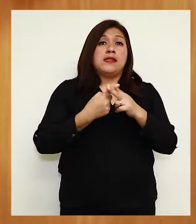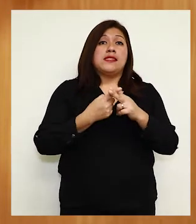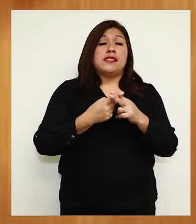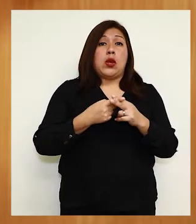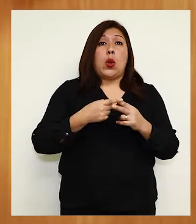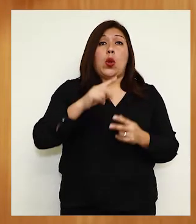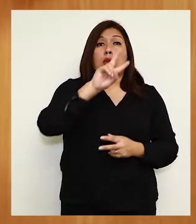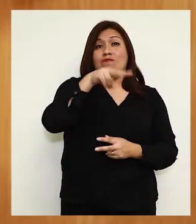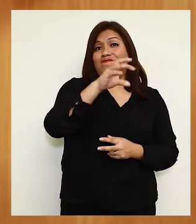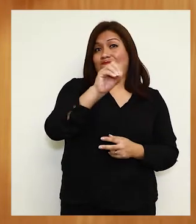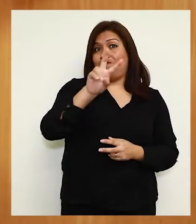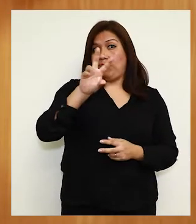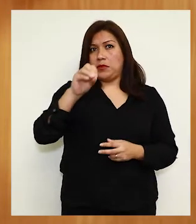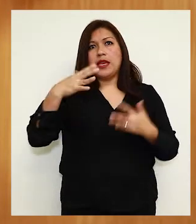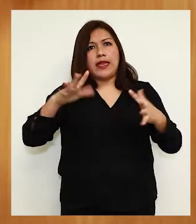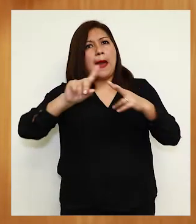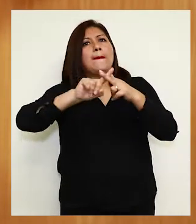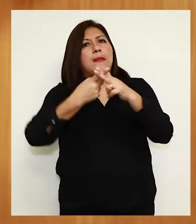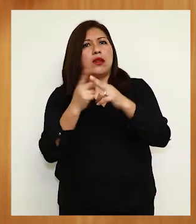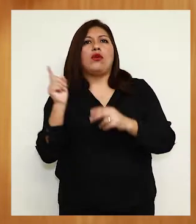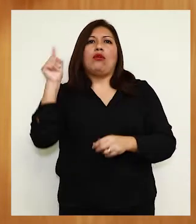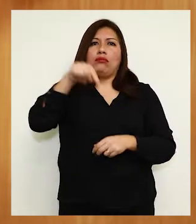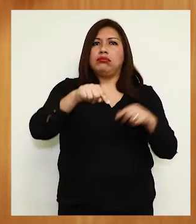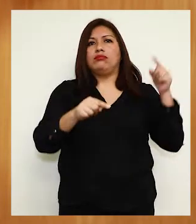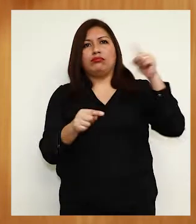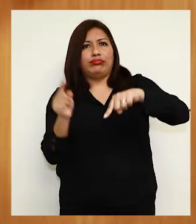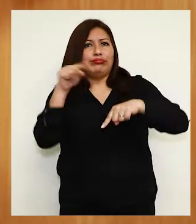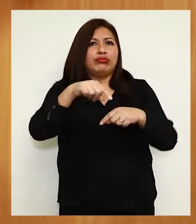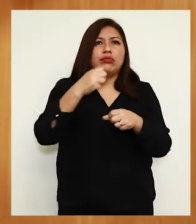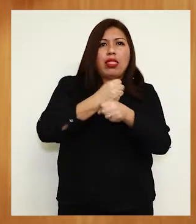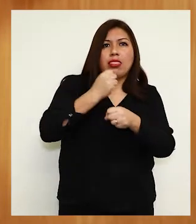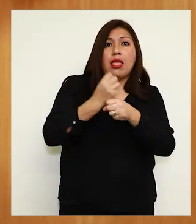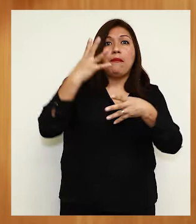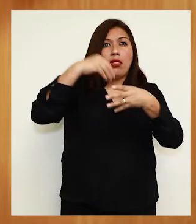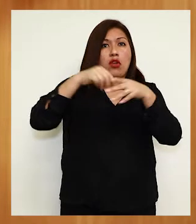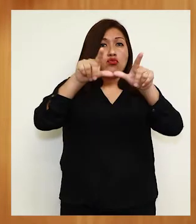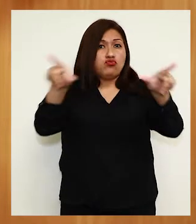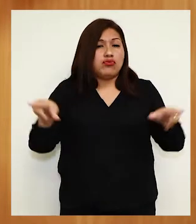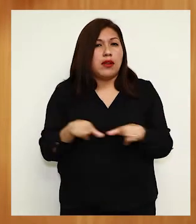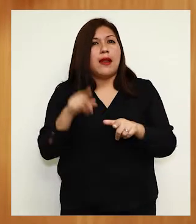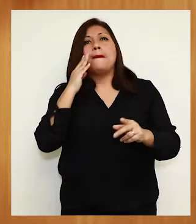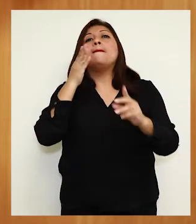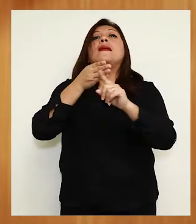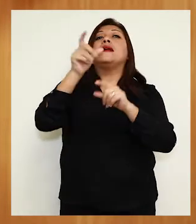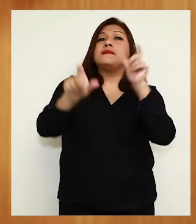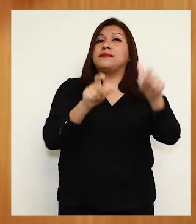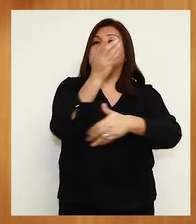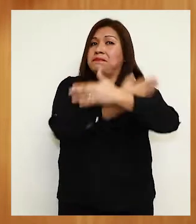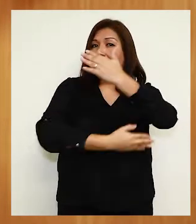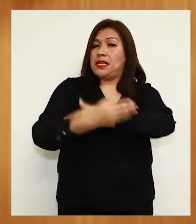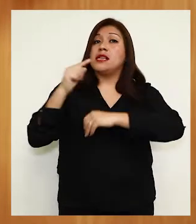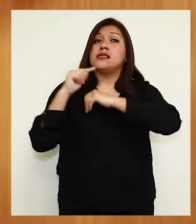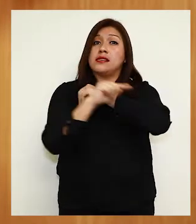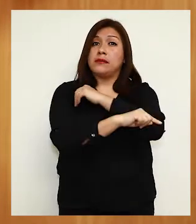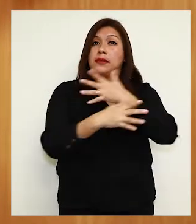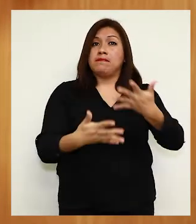2020 iniciamos con nuestra actividad presencial para aquellos pacientes, sobre todo con condición de discapacidad